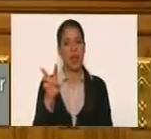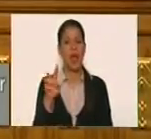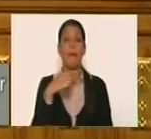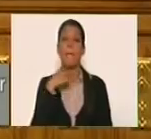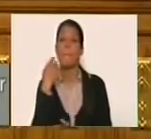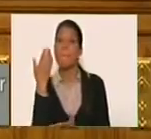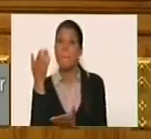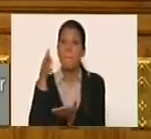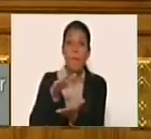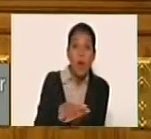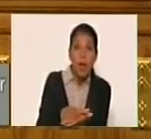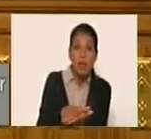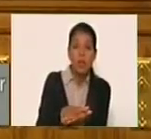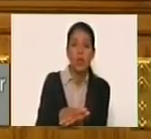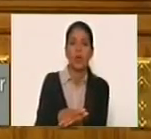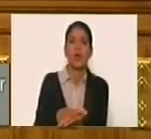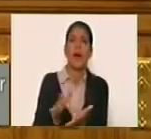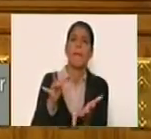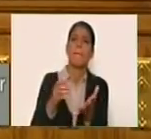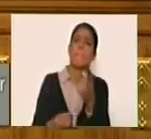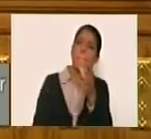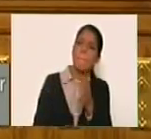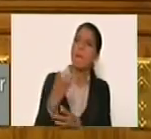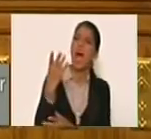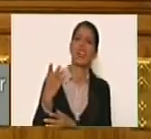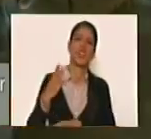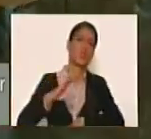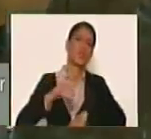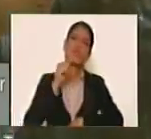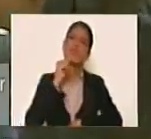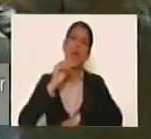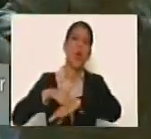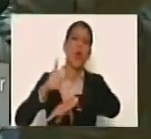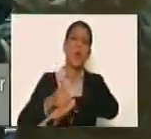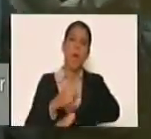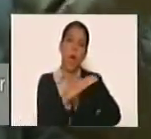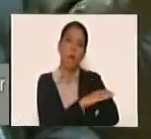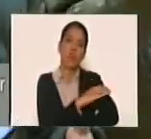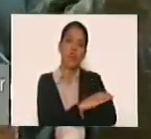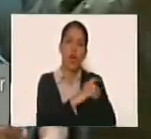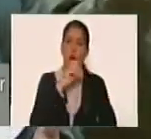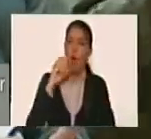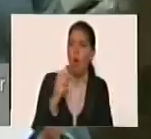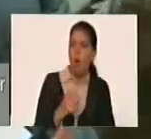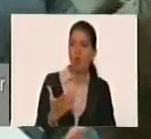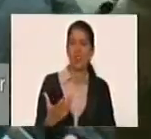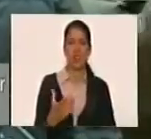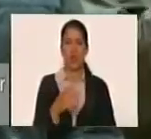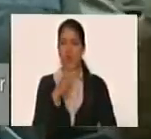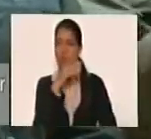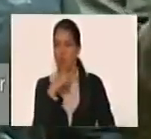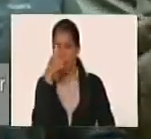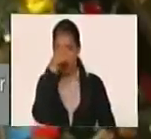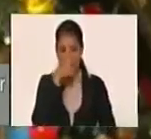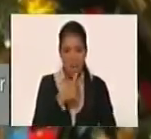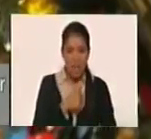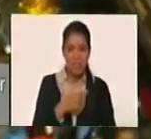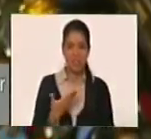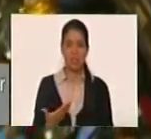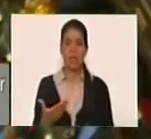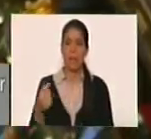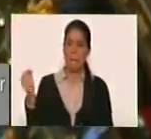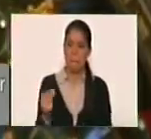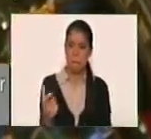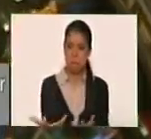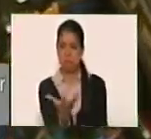vida en el mes de mayo producto del odio, producto de la intolerancia. Es muy